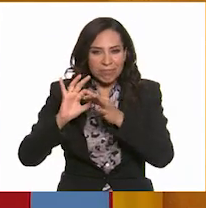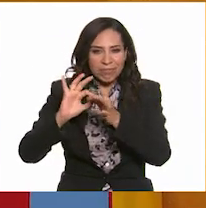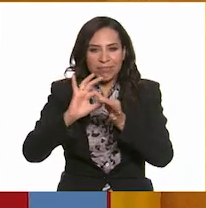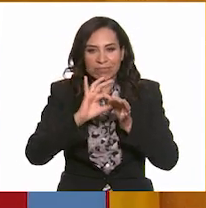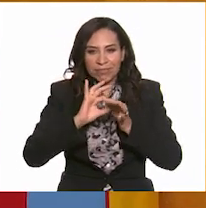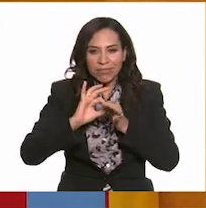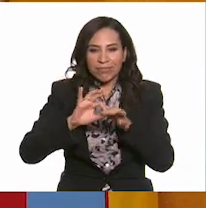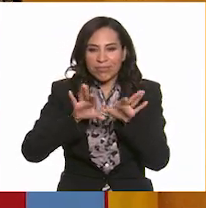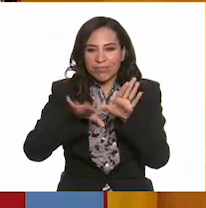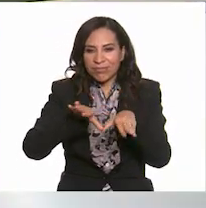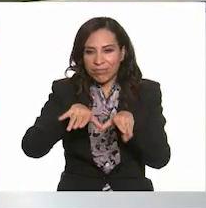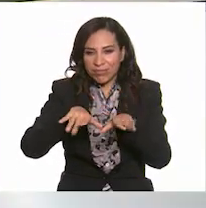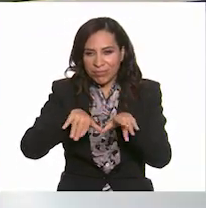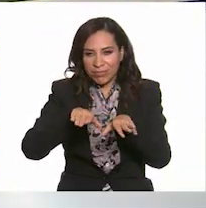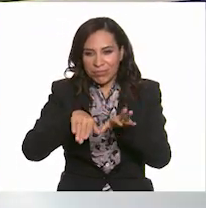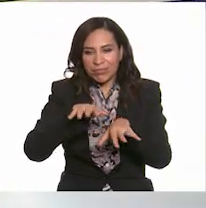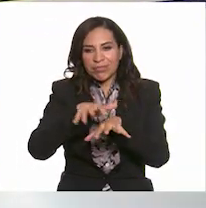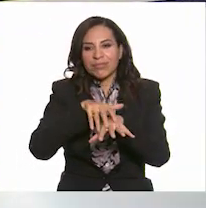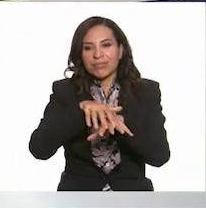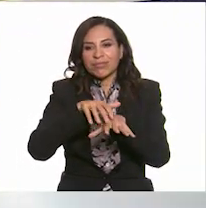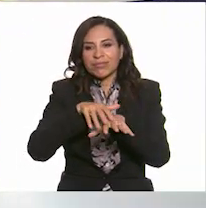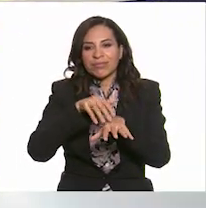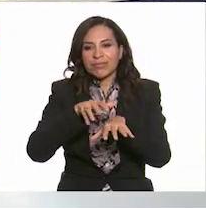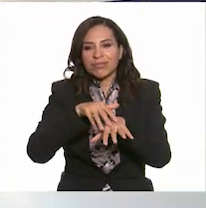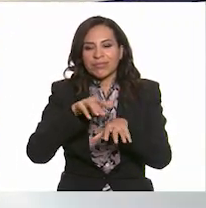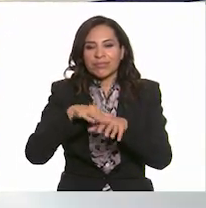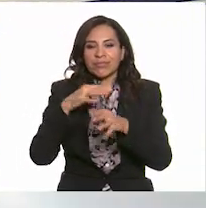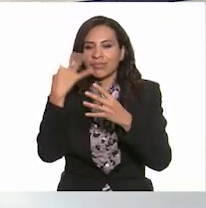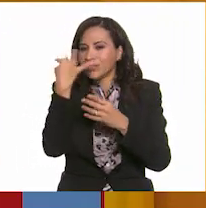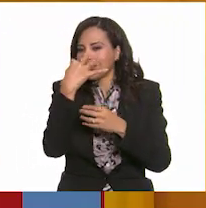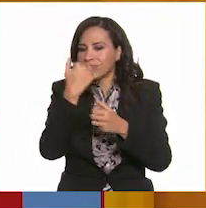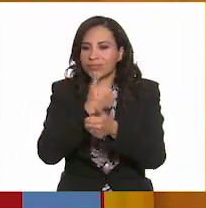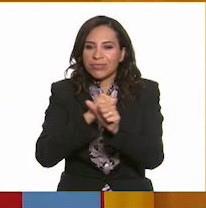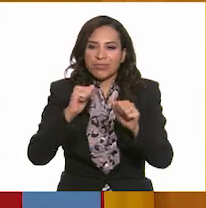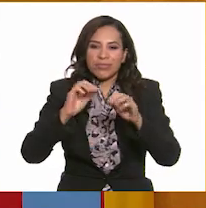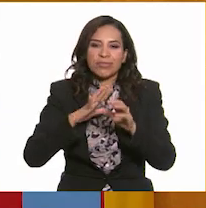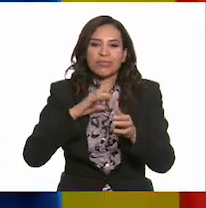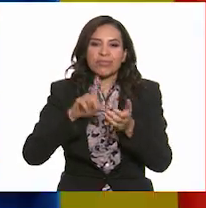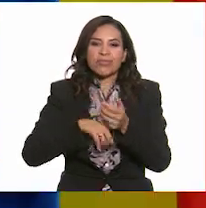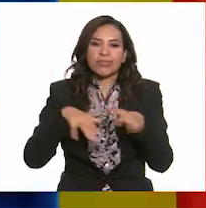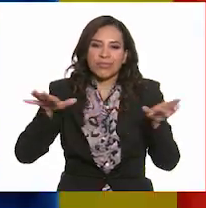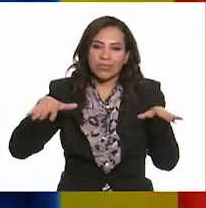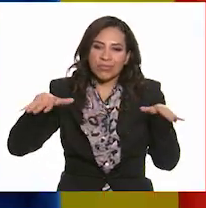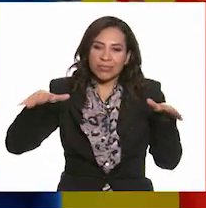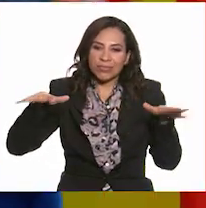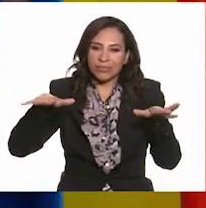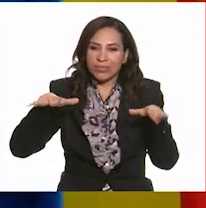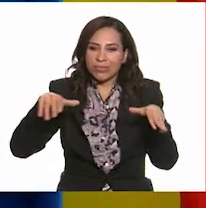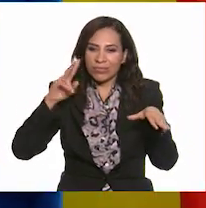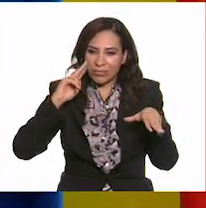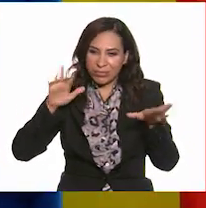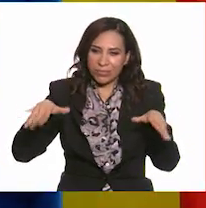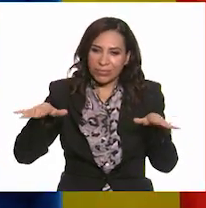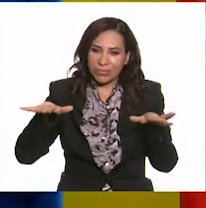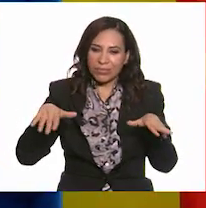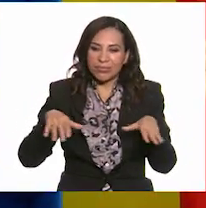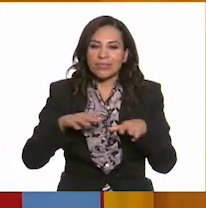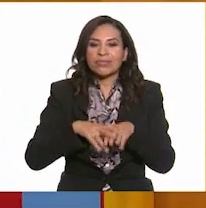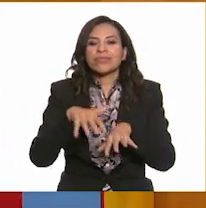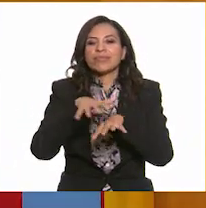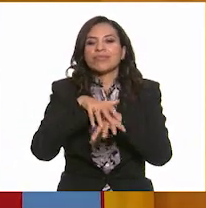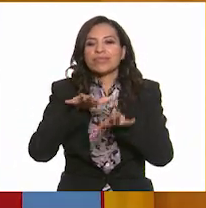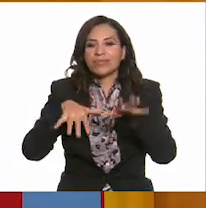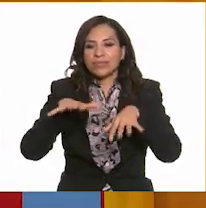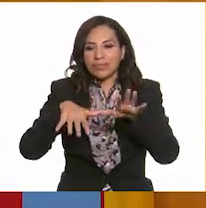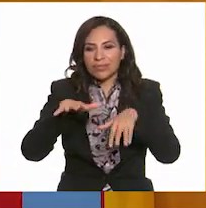sus patitas arriba, sacudiendo lo aburrido. Movieron sus alas así, así, sus patas